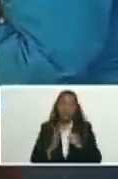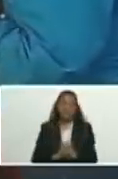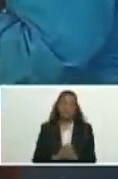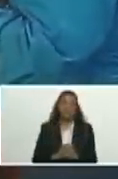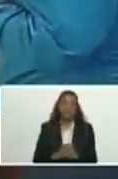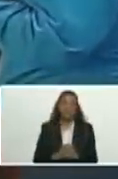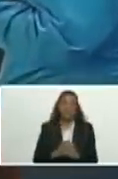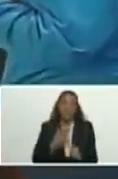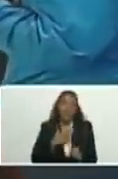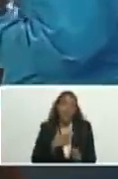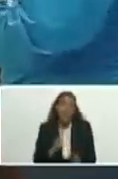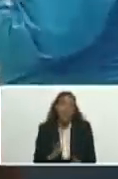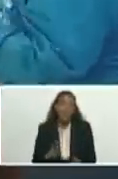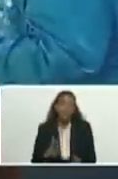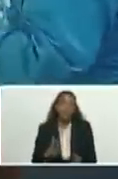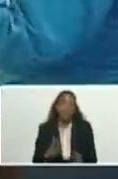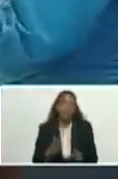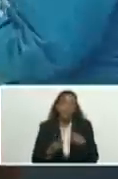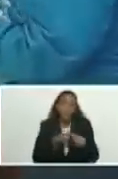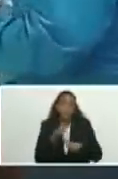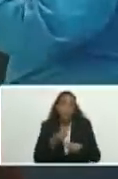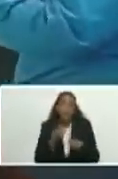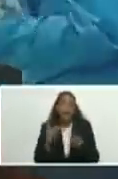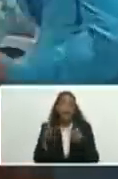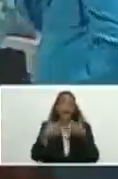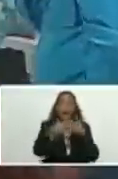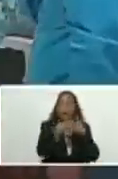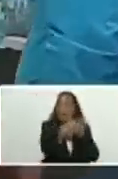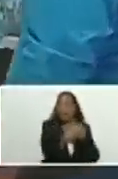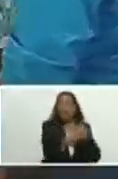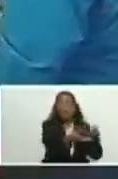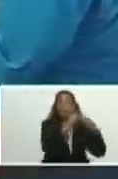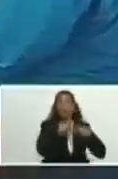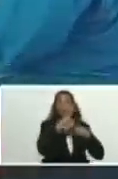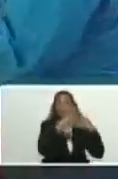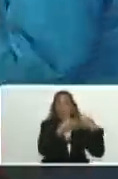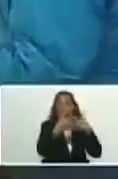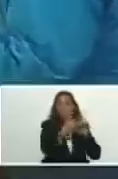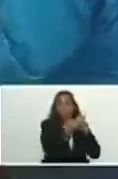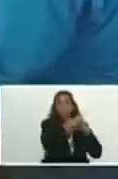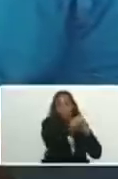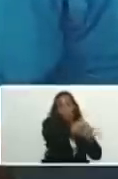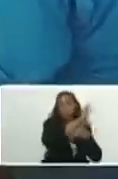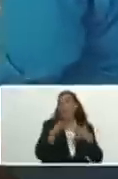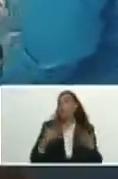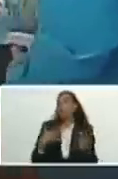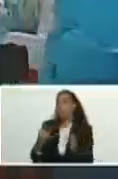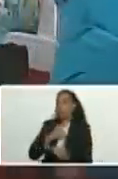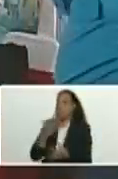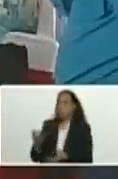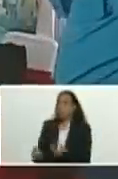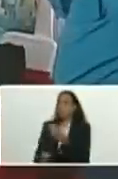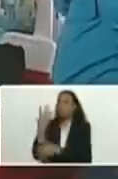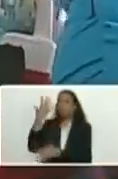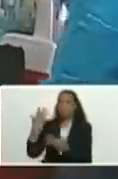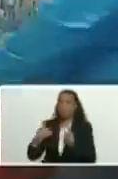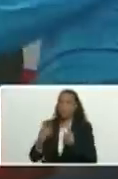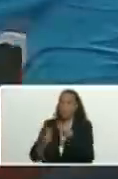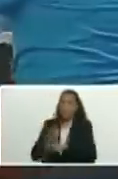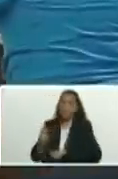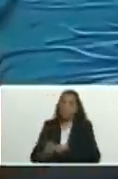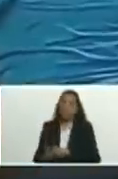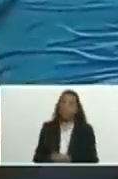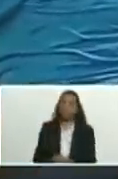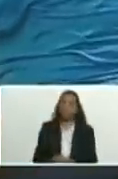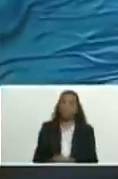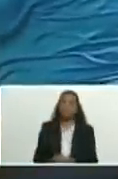propios talleres de Ciudad Lucasa, y así sustituimos ese termopozo. Una otra de las innovaciones que tenemos, señor presidente,